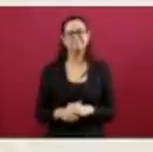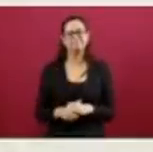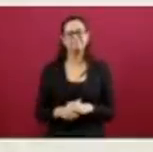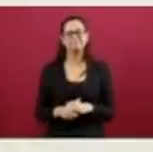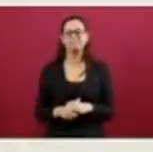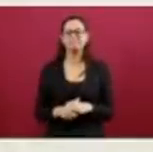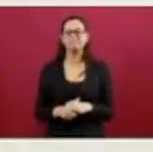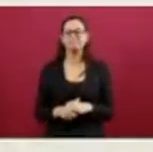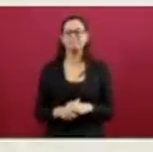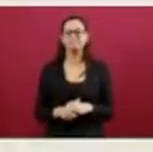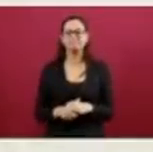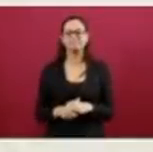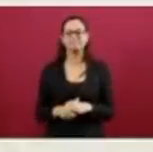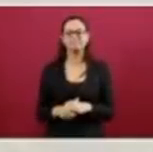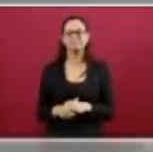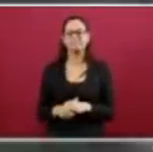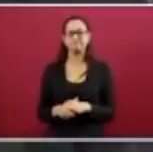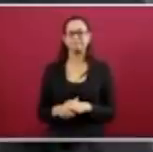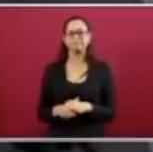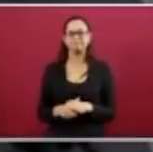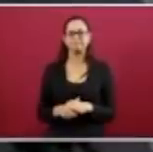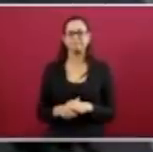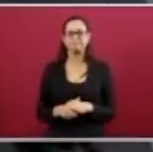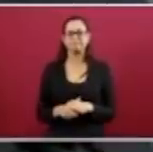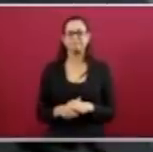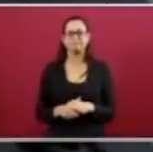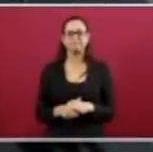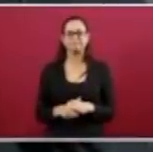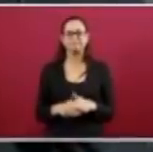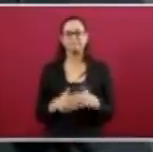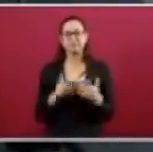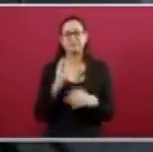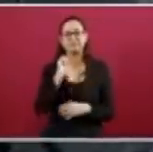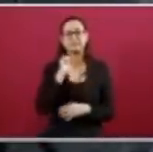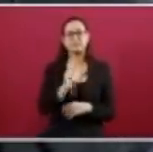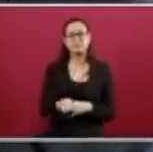a el deterioro